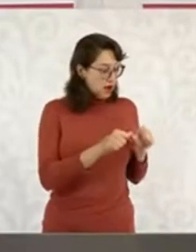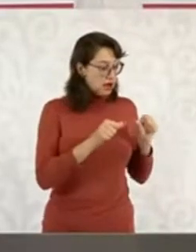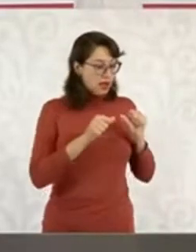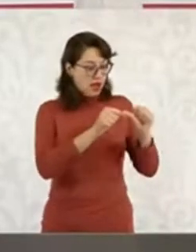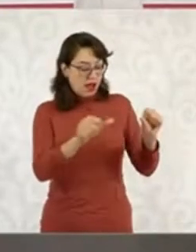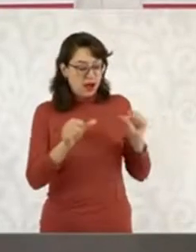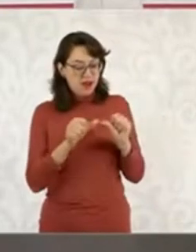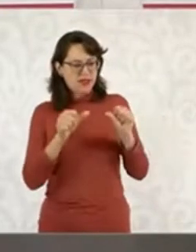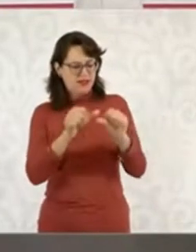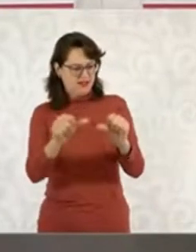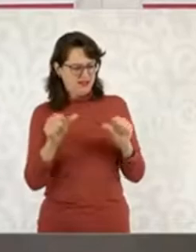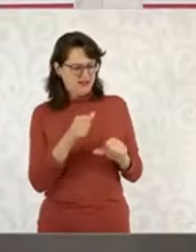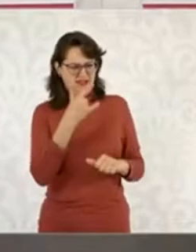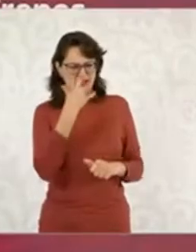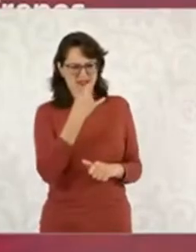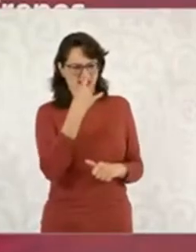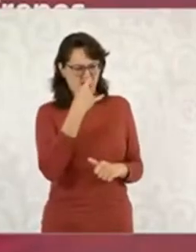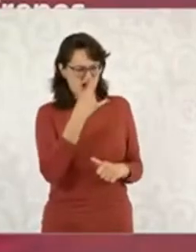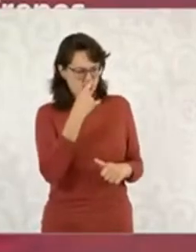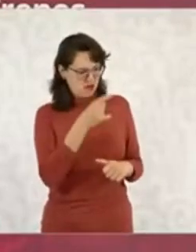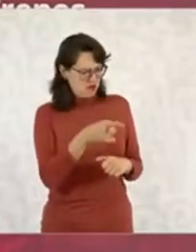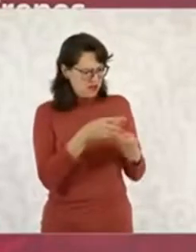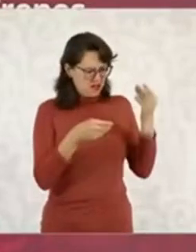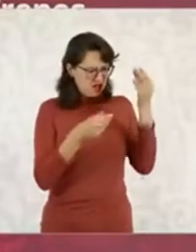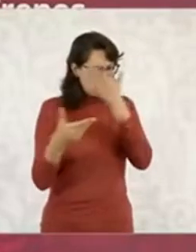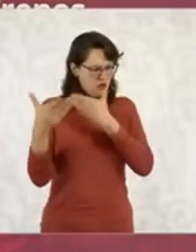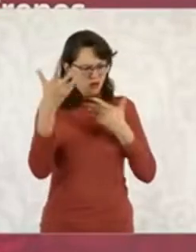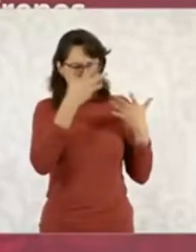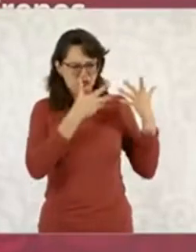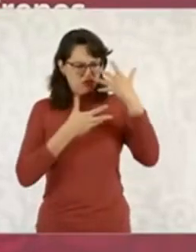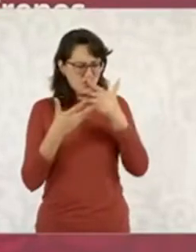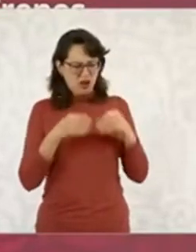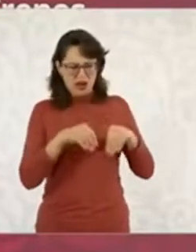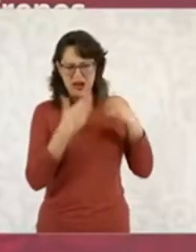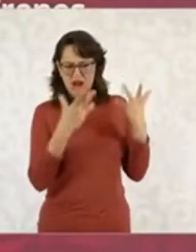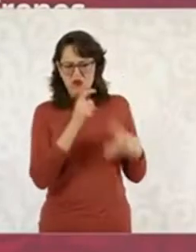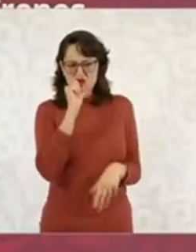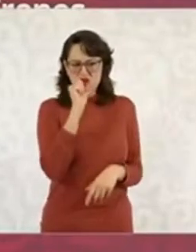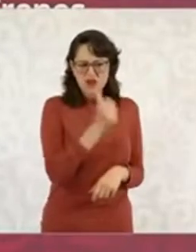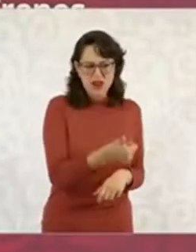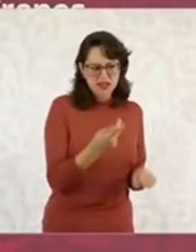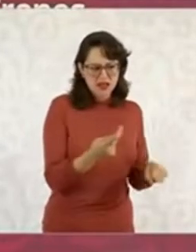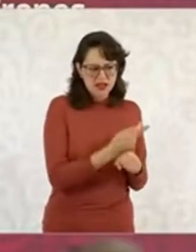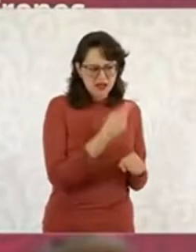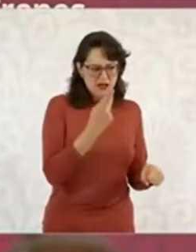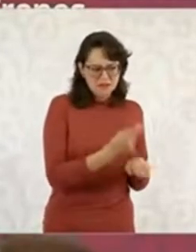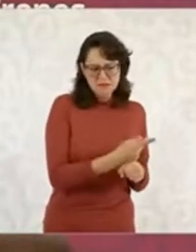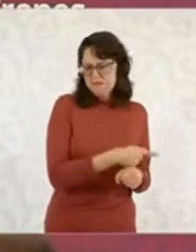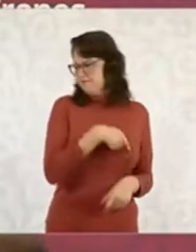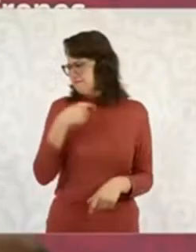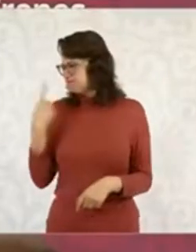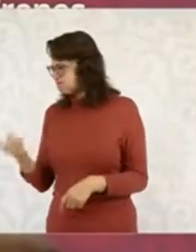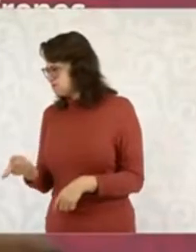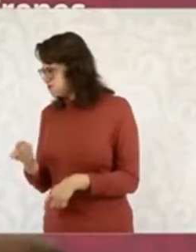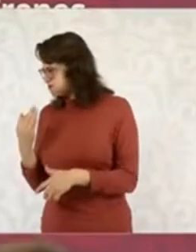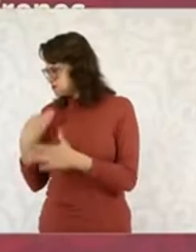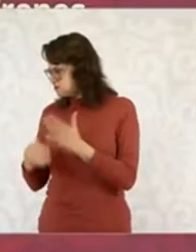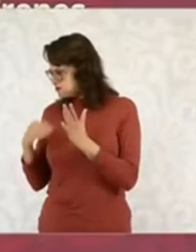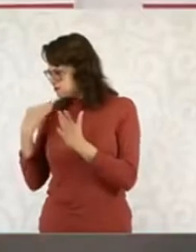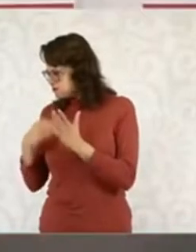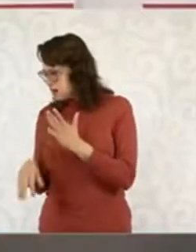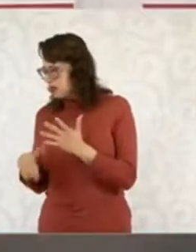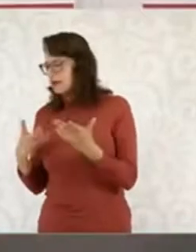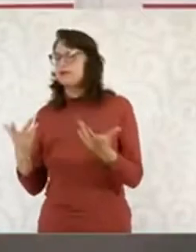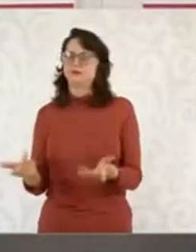que no tenían claridad en las atribuciones y que no tenían algunas atribuciones que la presidenta de la República nos dio la instrucción de